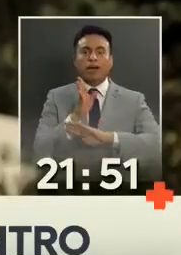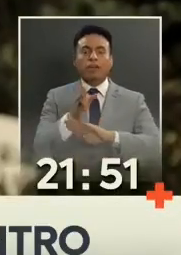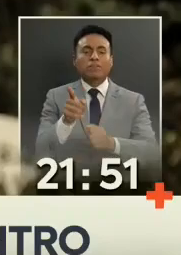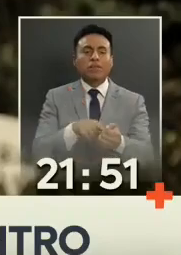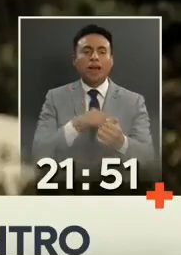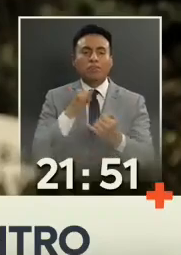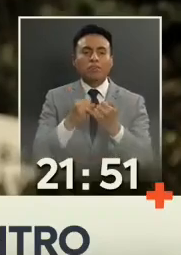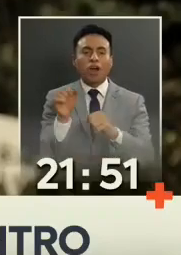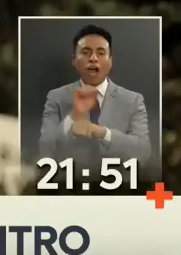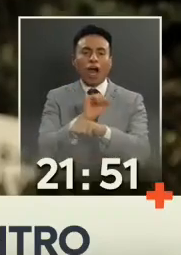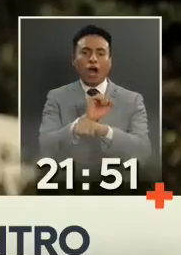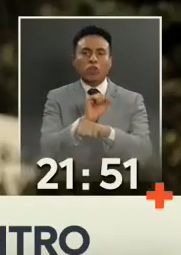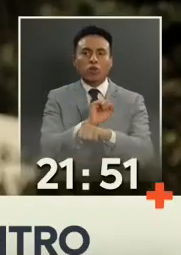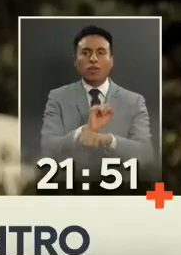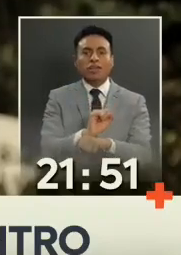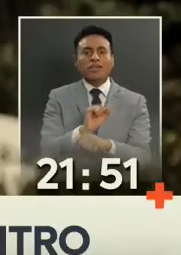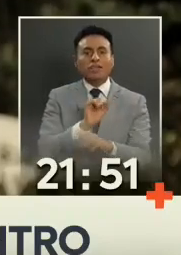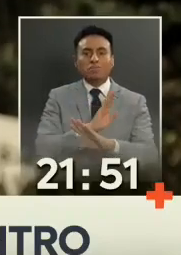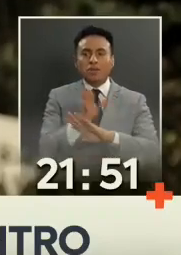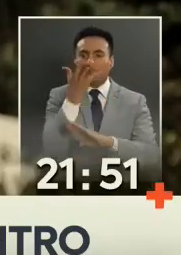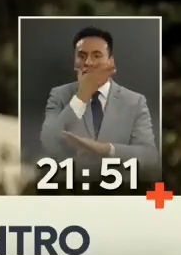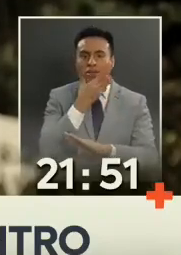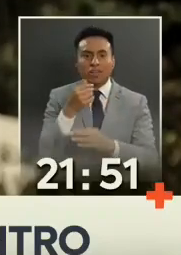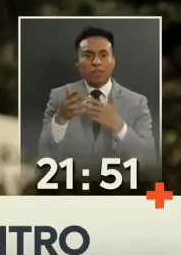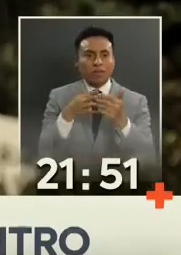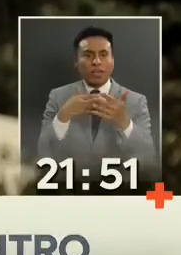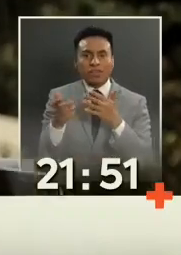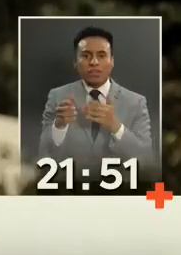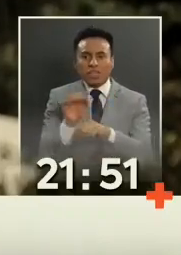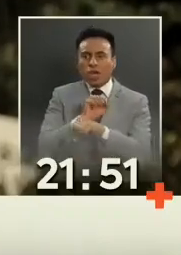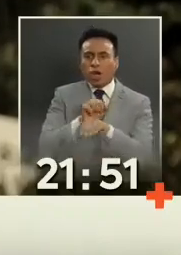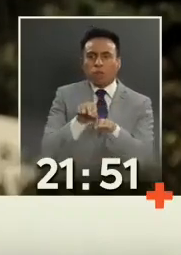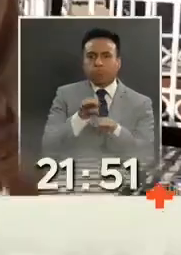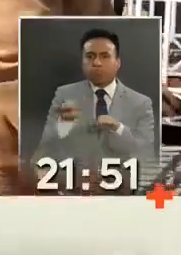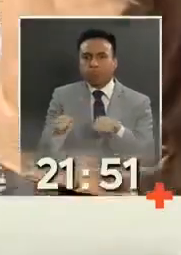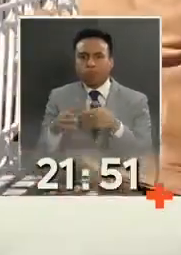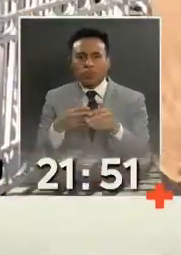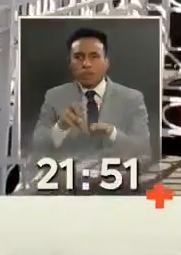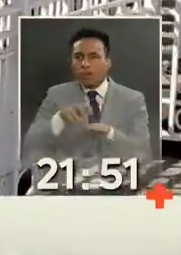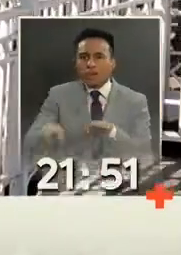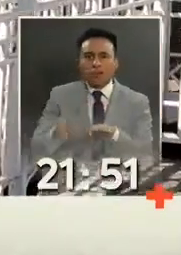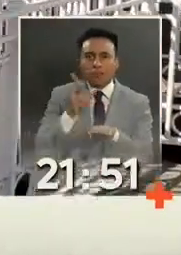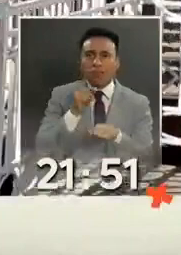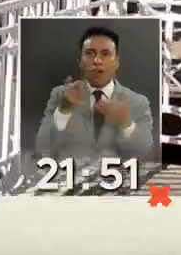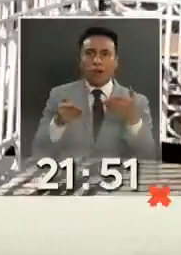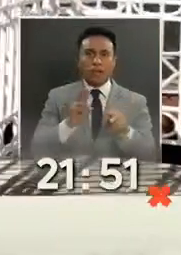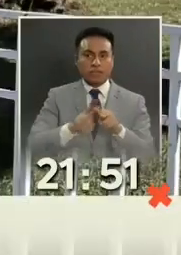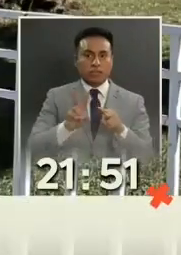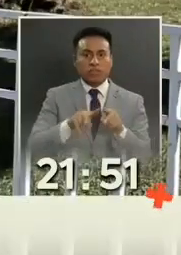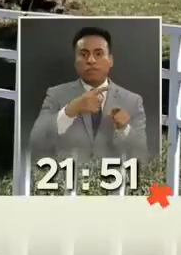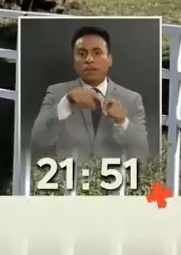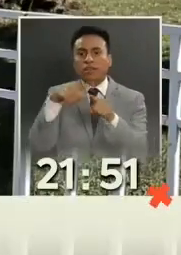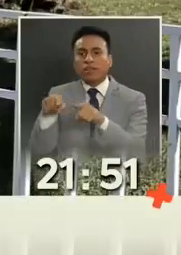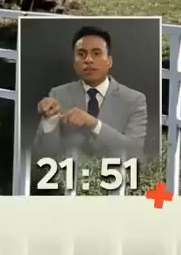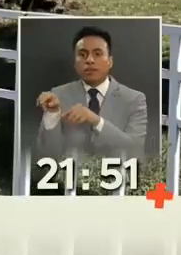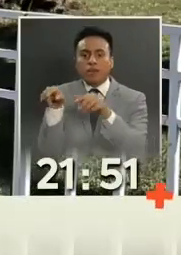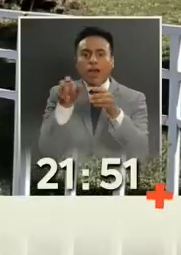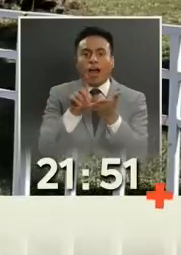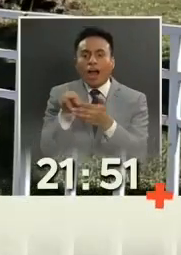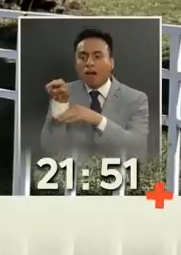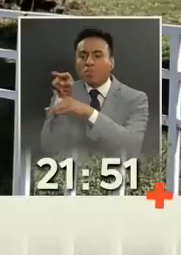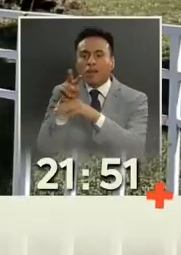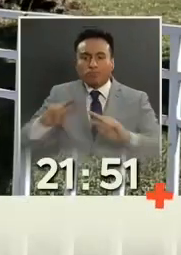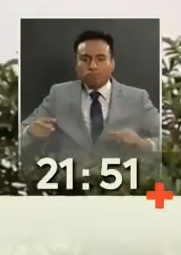auto, quiere pararse a mirar esas maravillas naturales y no tenemos dónde estacionar o dónde bajarnos. Hoy día hemos estado instalando varios miradores a lo largo de